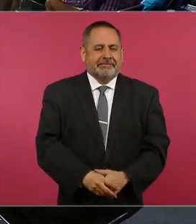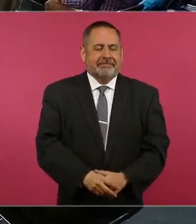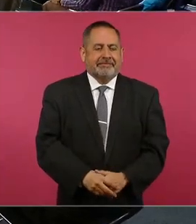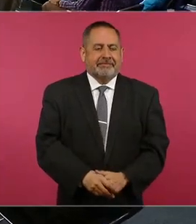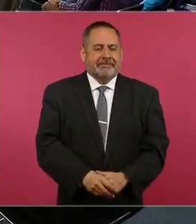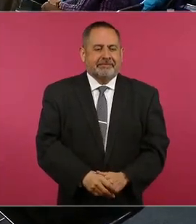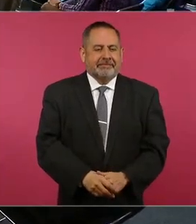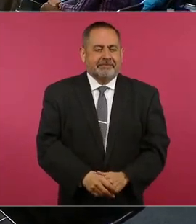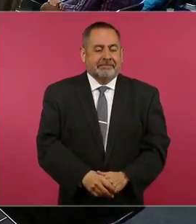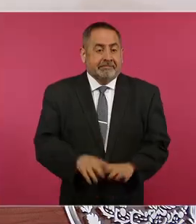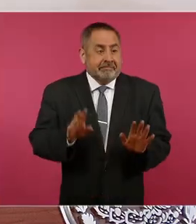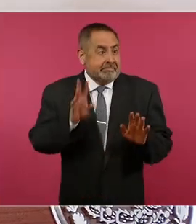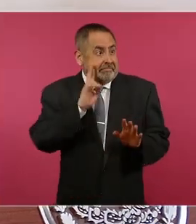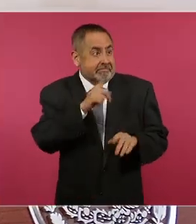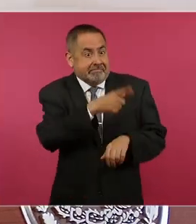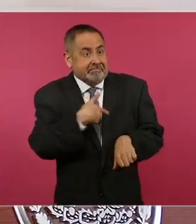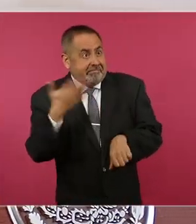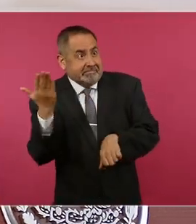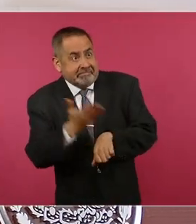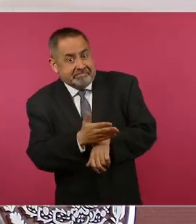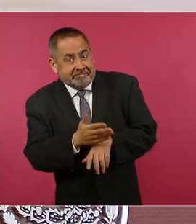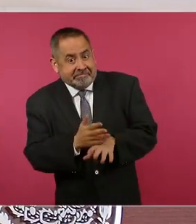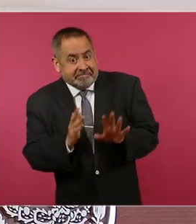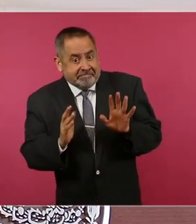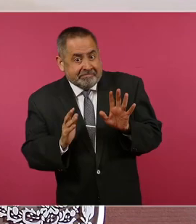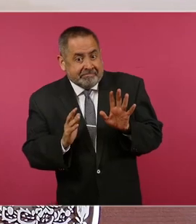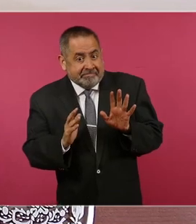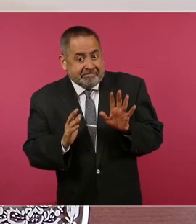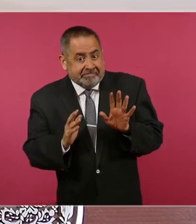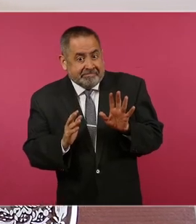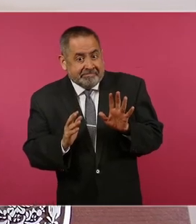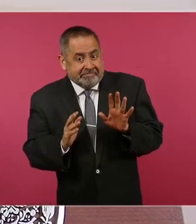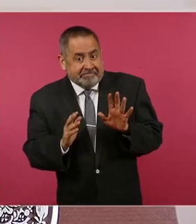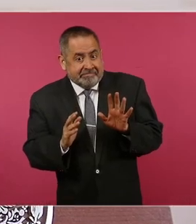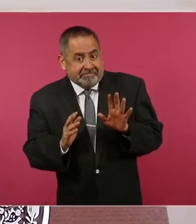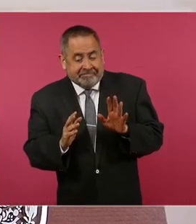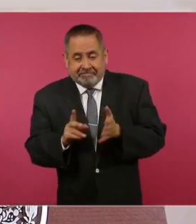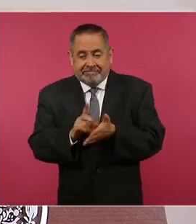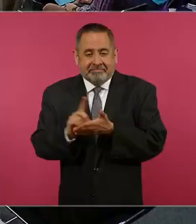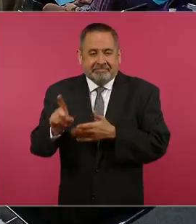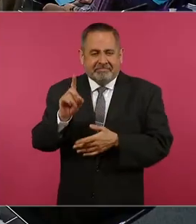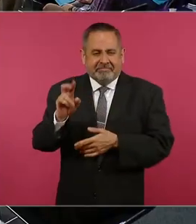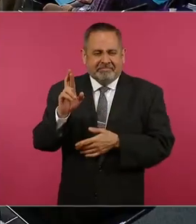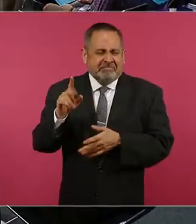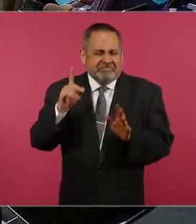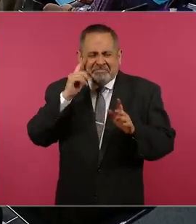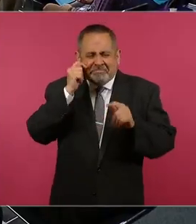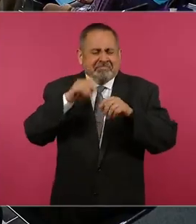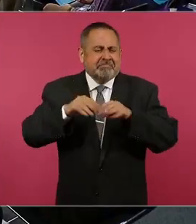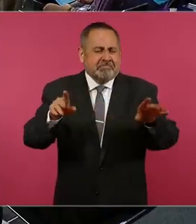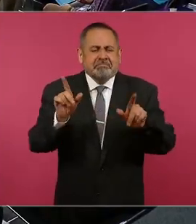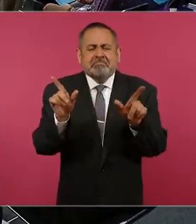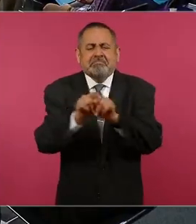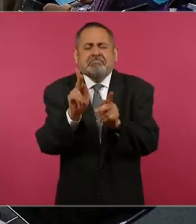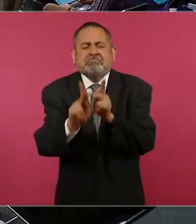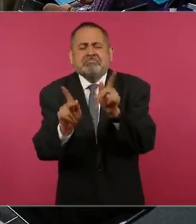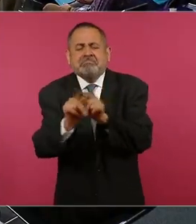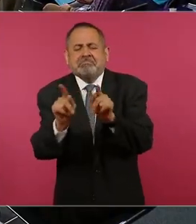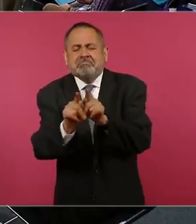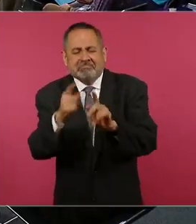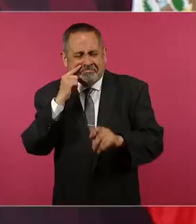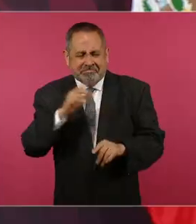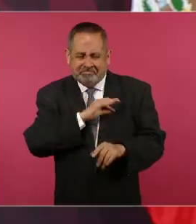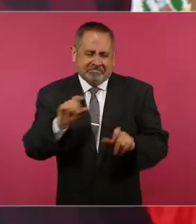a ver si no nos se pillan por el derecho de autor pero digo es un ratito nada más